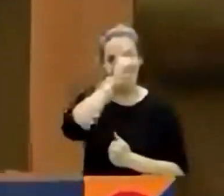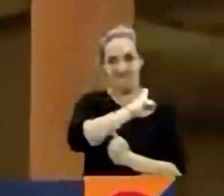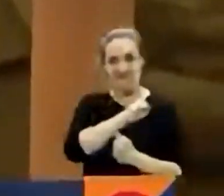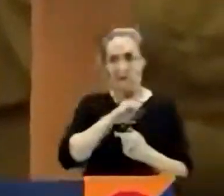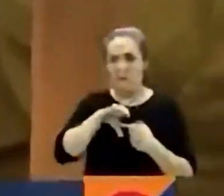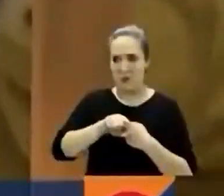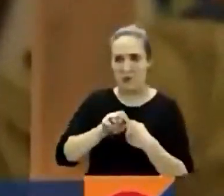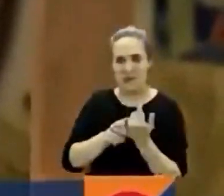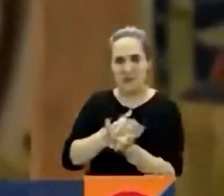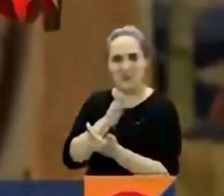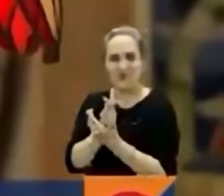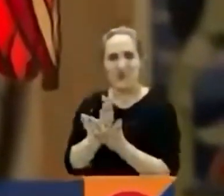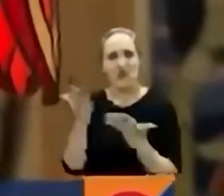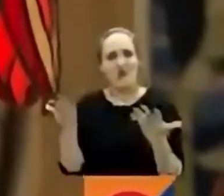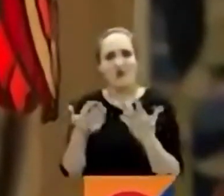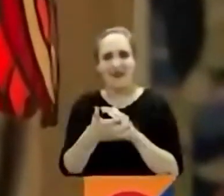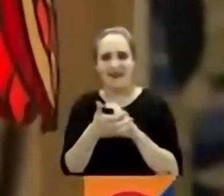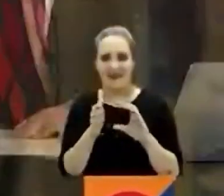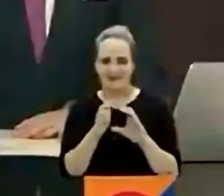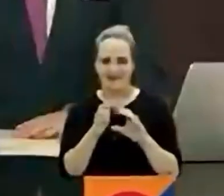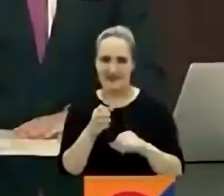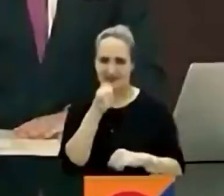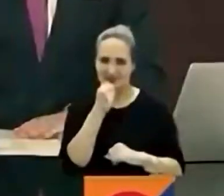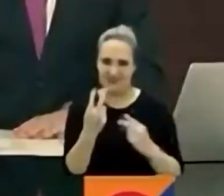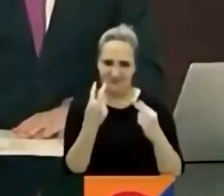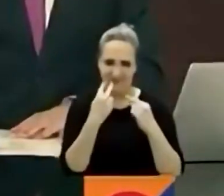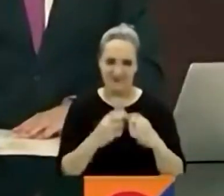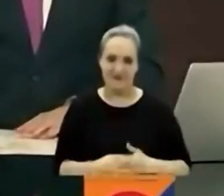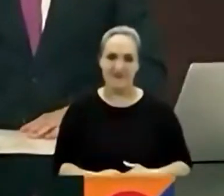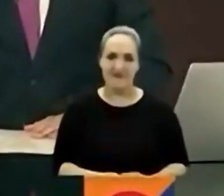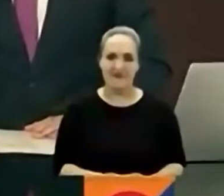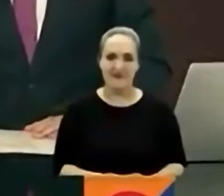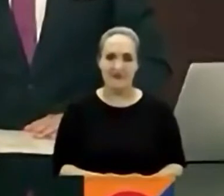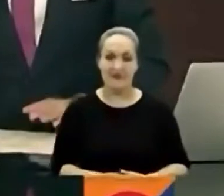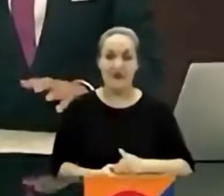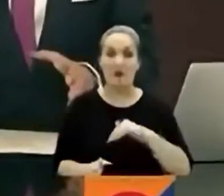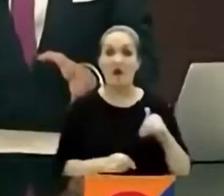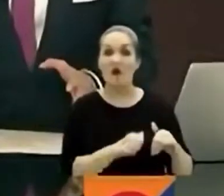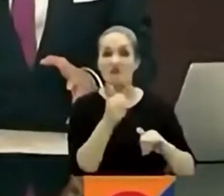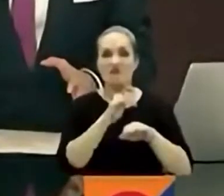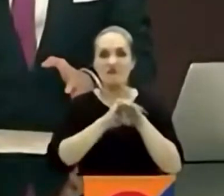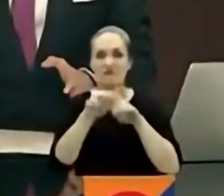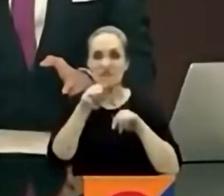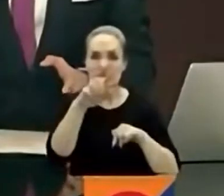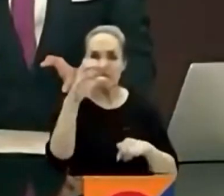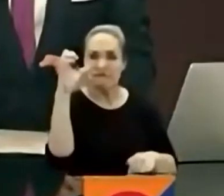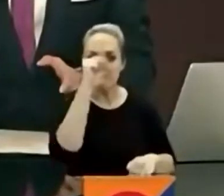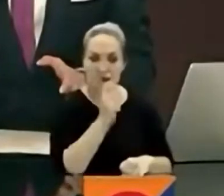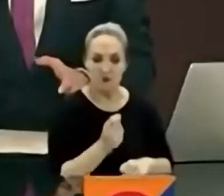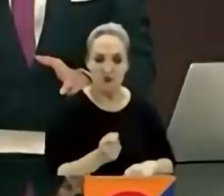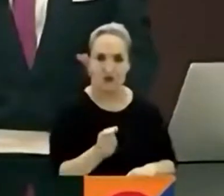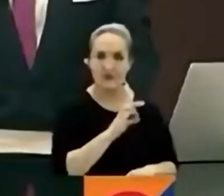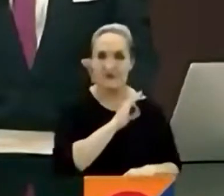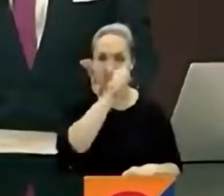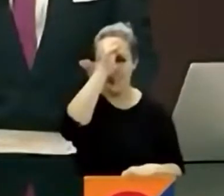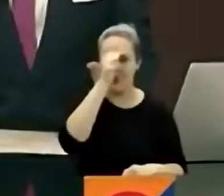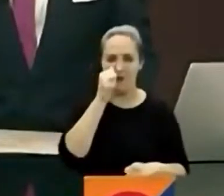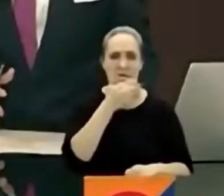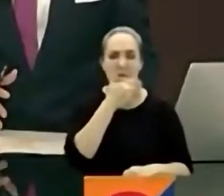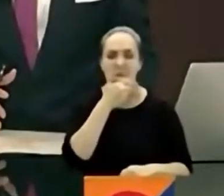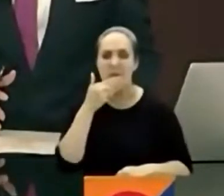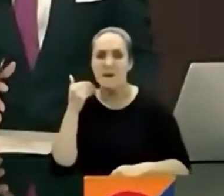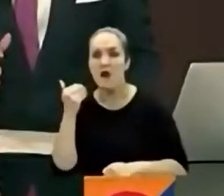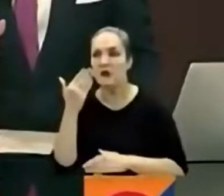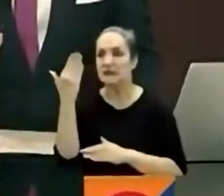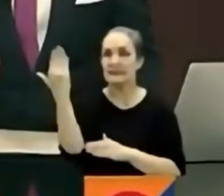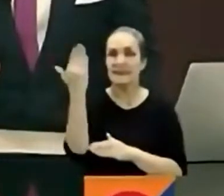actividades en RTVC Noticias. Y otra invitación, tienen que programarse este fin de semana con los mejores estrenos, el